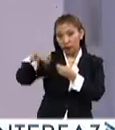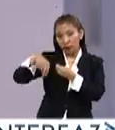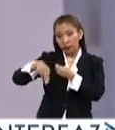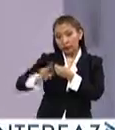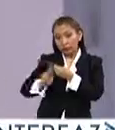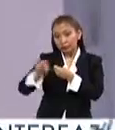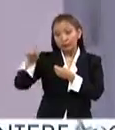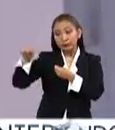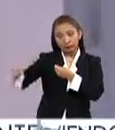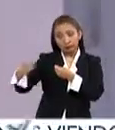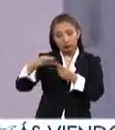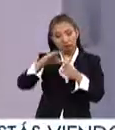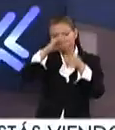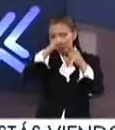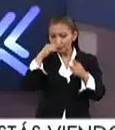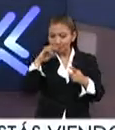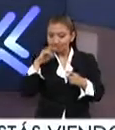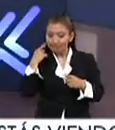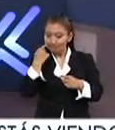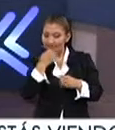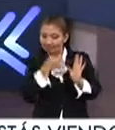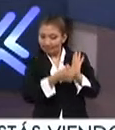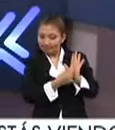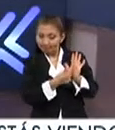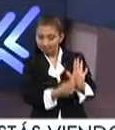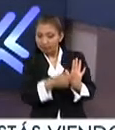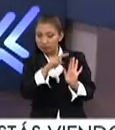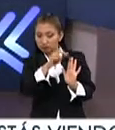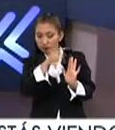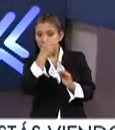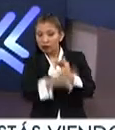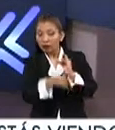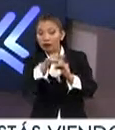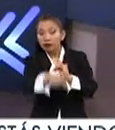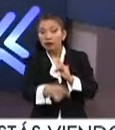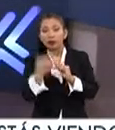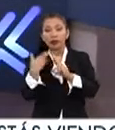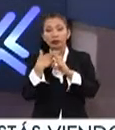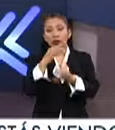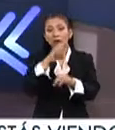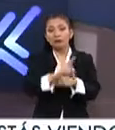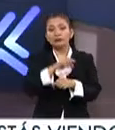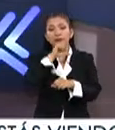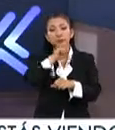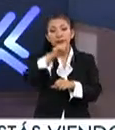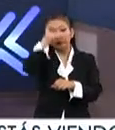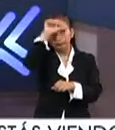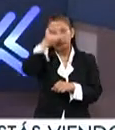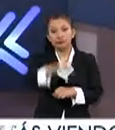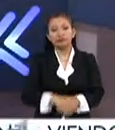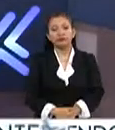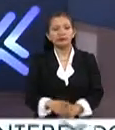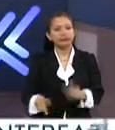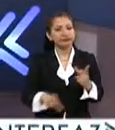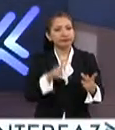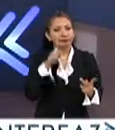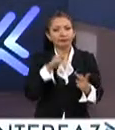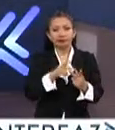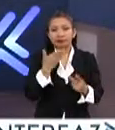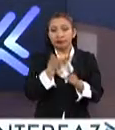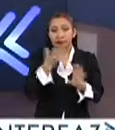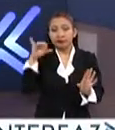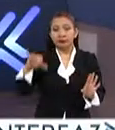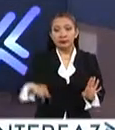Unidas, que es el énfasis que da la UNESCO este fin de semana con la celebración del Día de la Alfabetización. Perfecto, pues